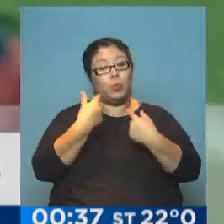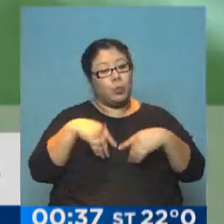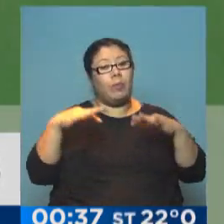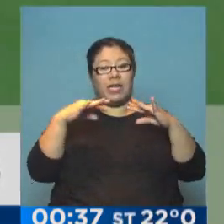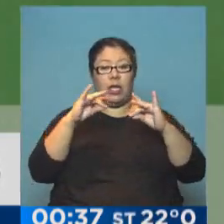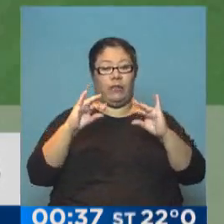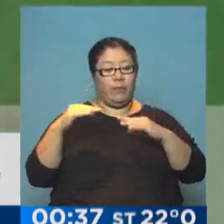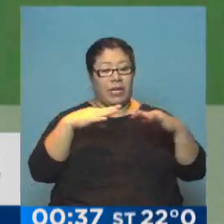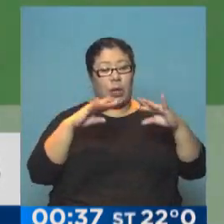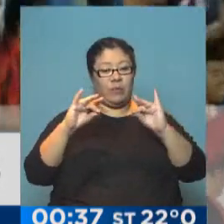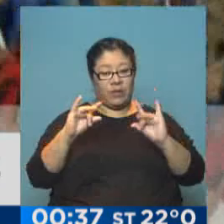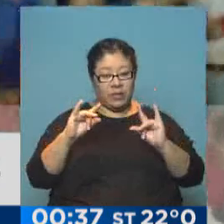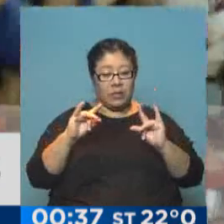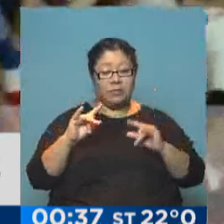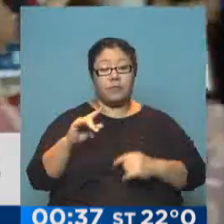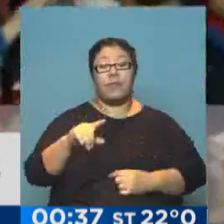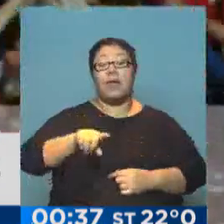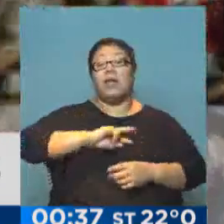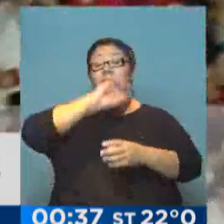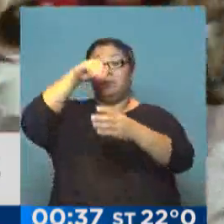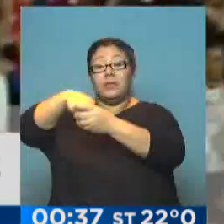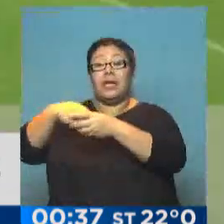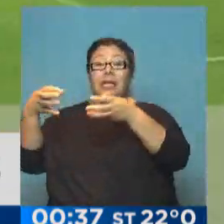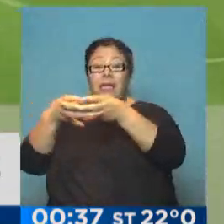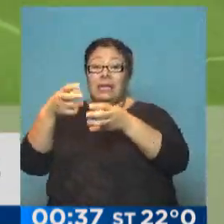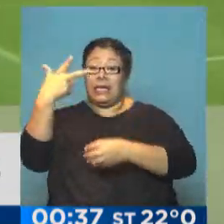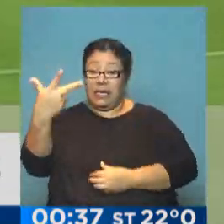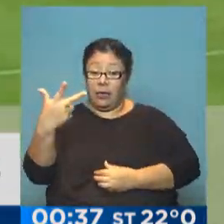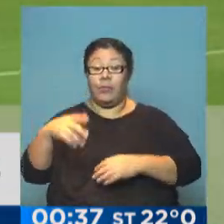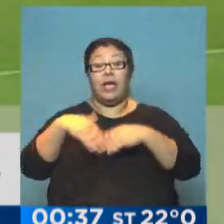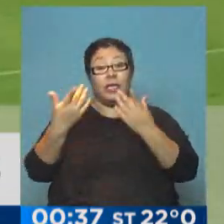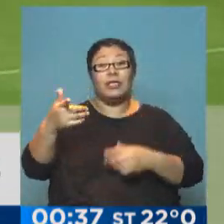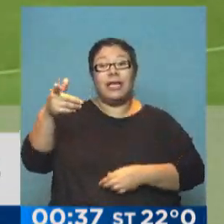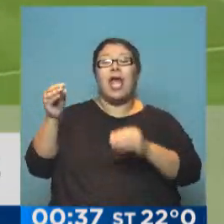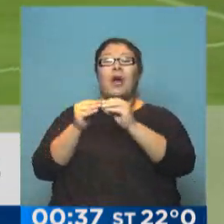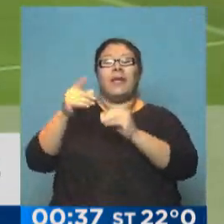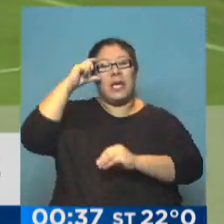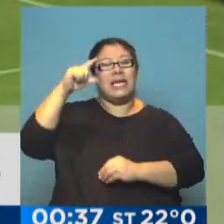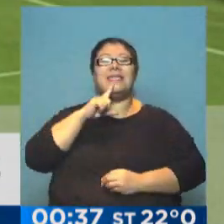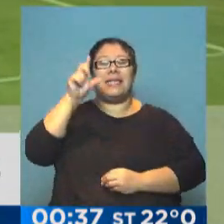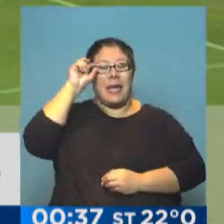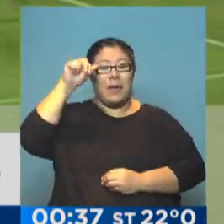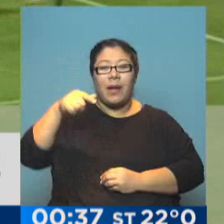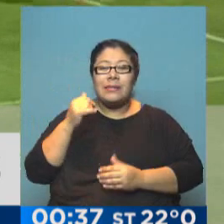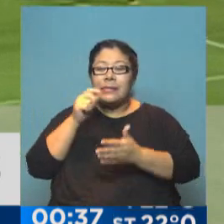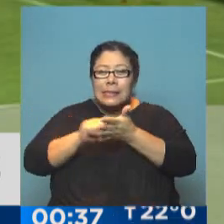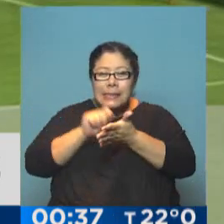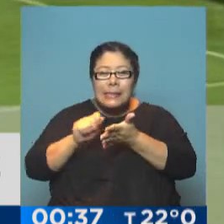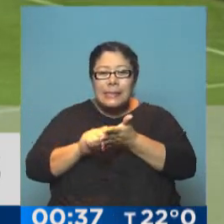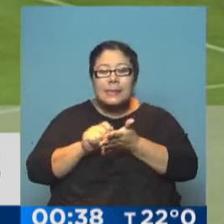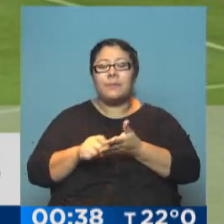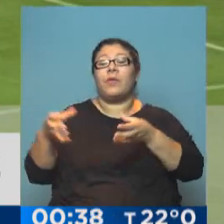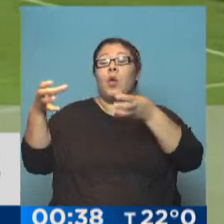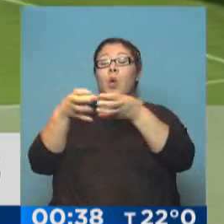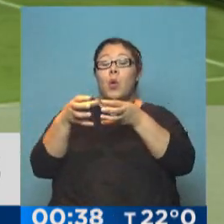recaer en este grupo. Y Esteban es de Racing, así que Esteban también está tomando atento nota Mañani de lo que va a pasar en esta zona número 3.